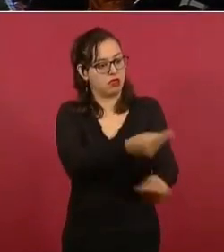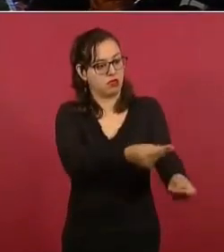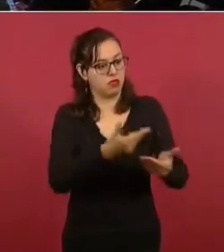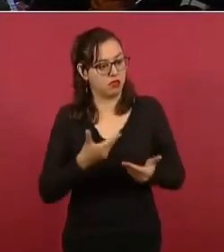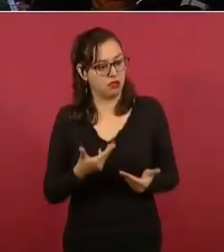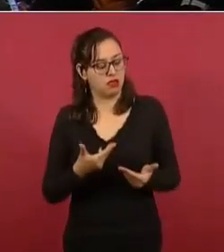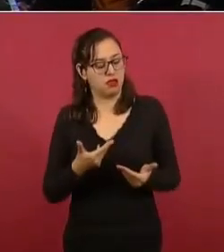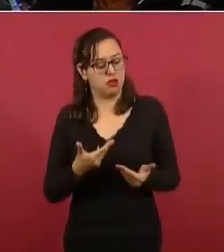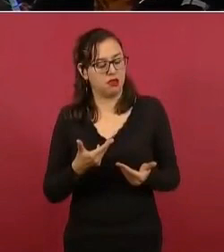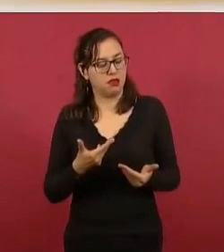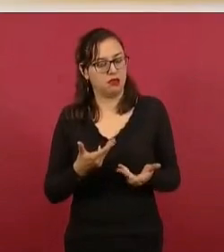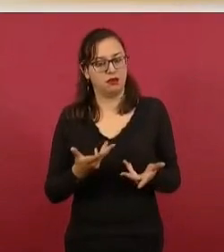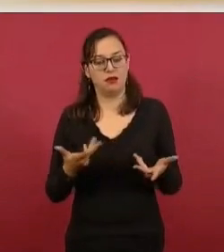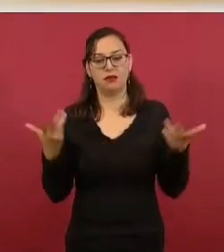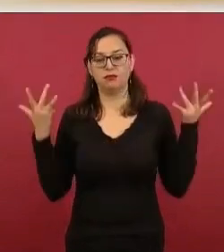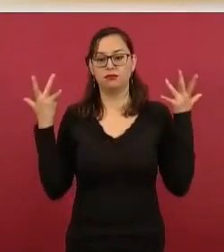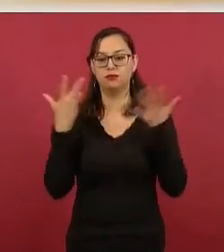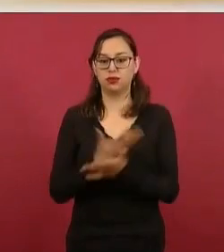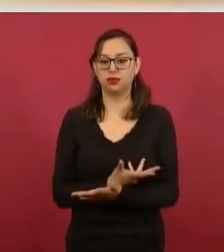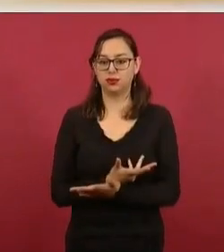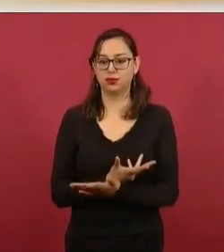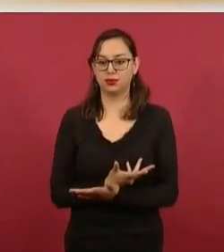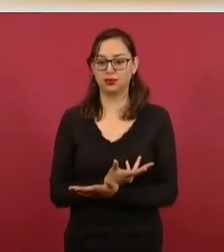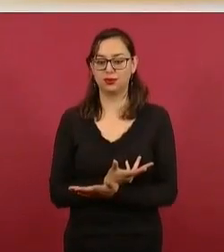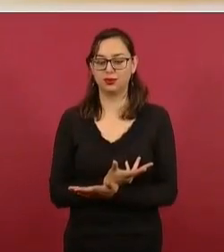A las 3 de la mañana de un día